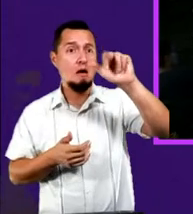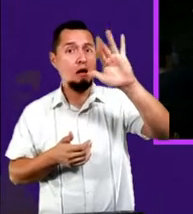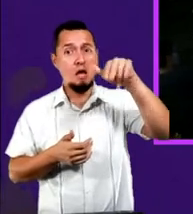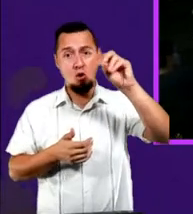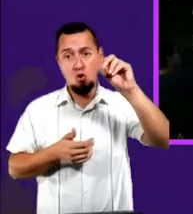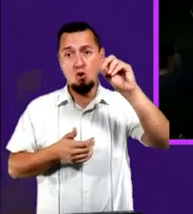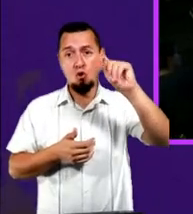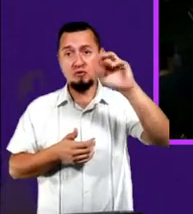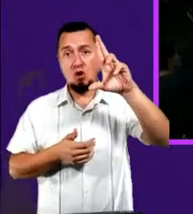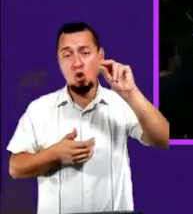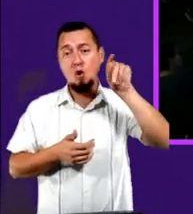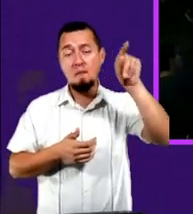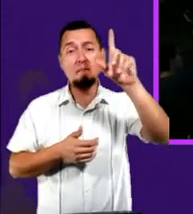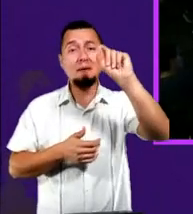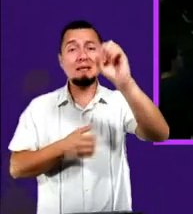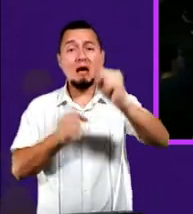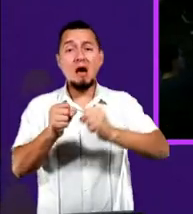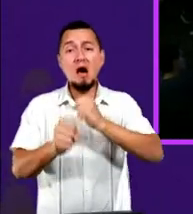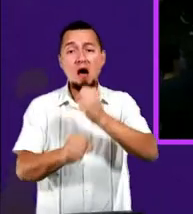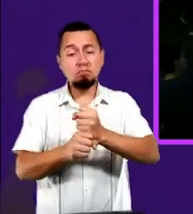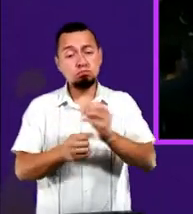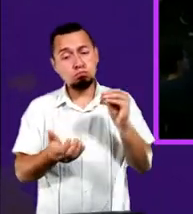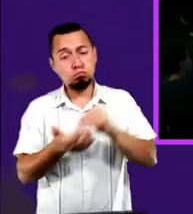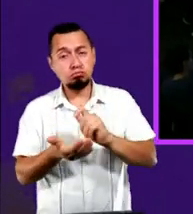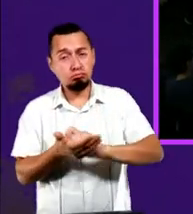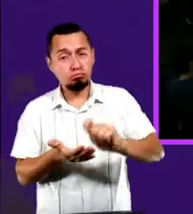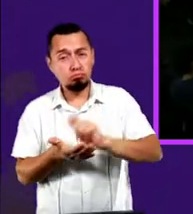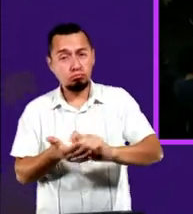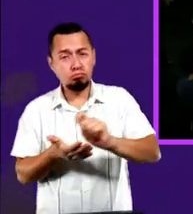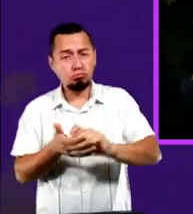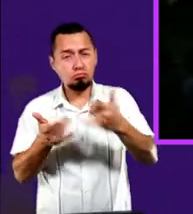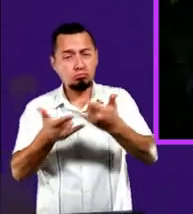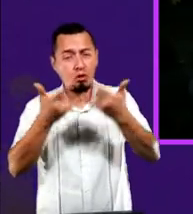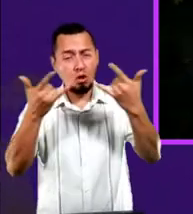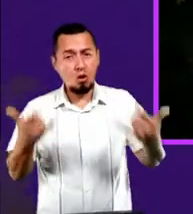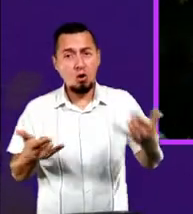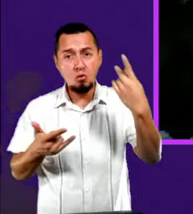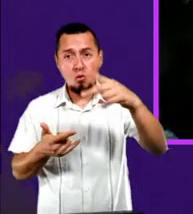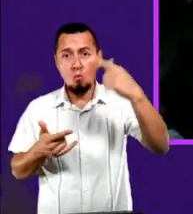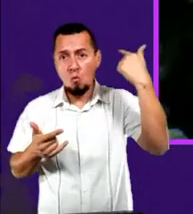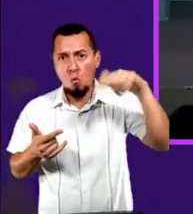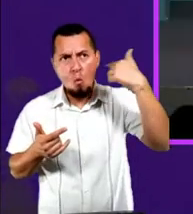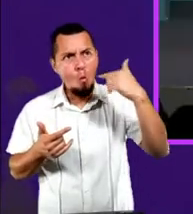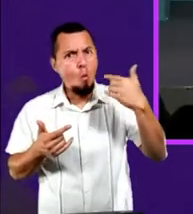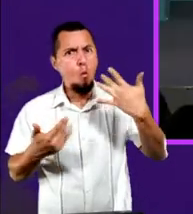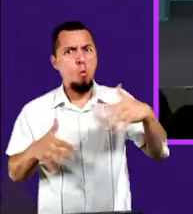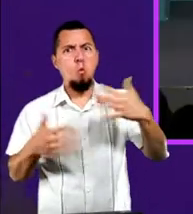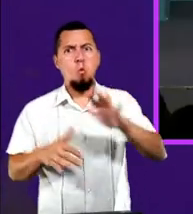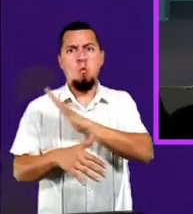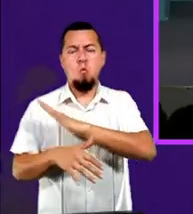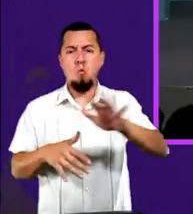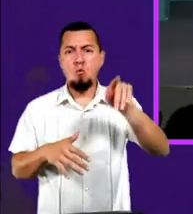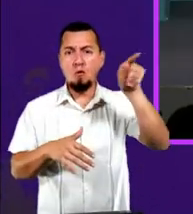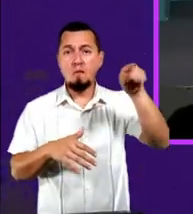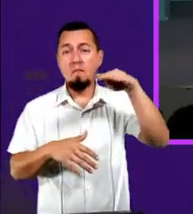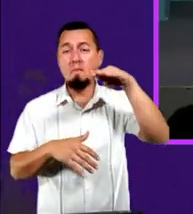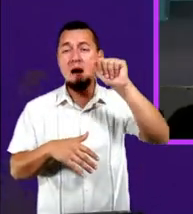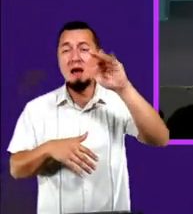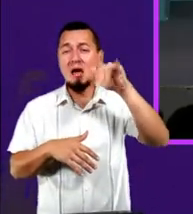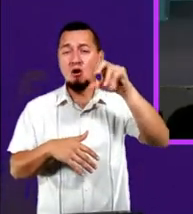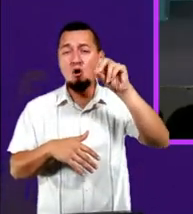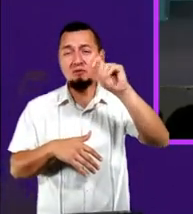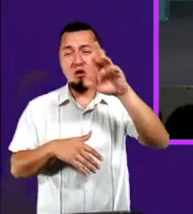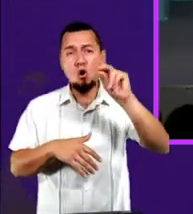una monografía de Guadalajara cuando se cumplió 300 años y expresó que esta